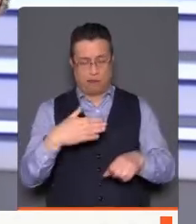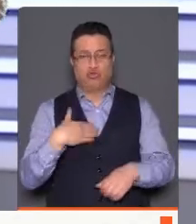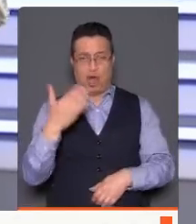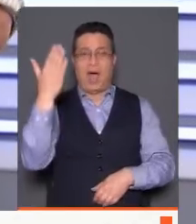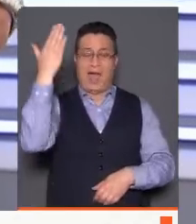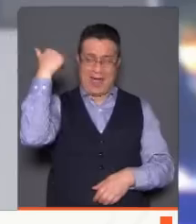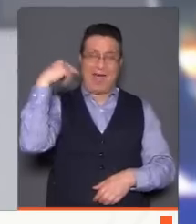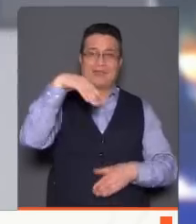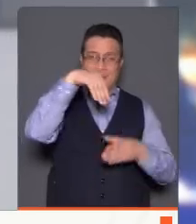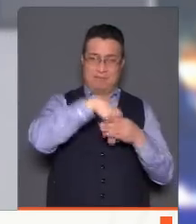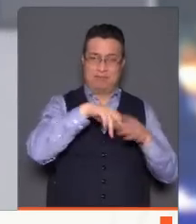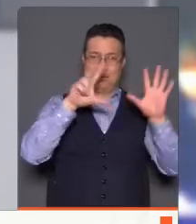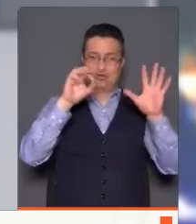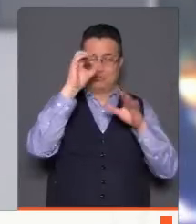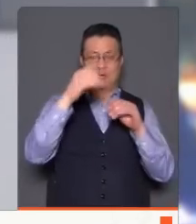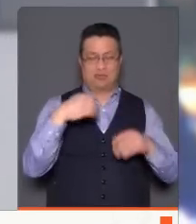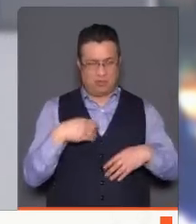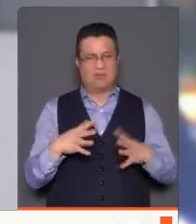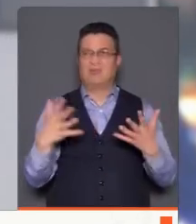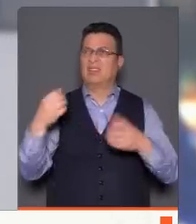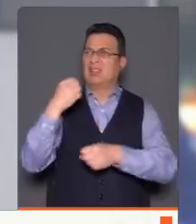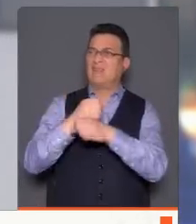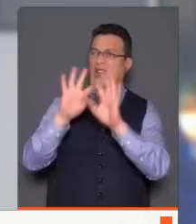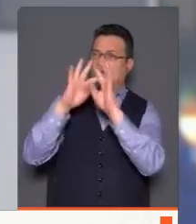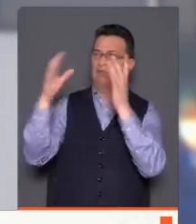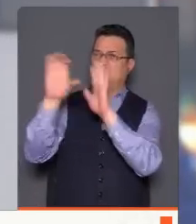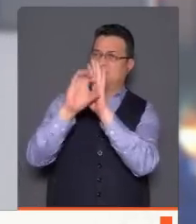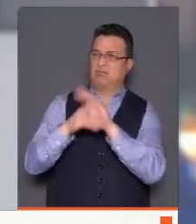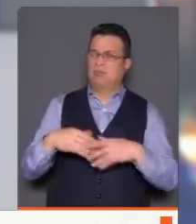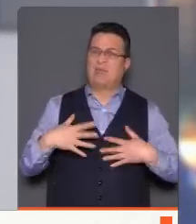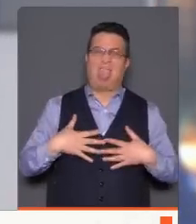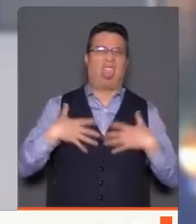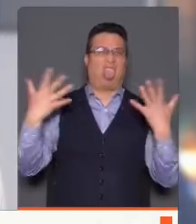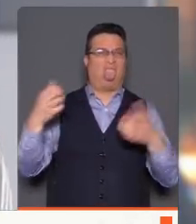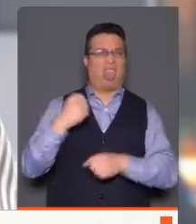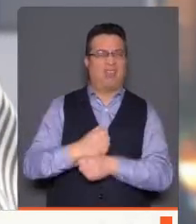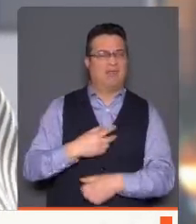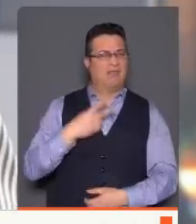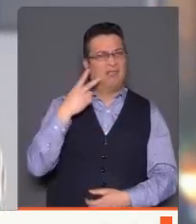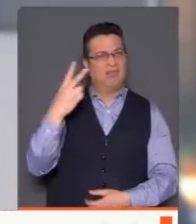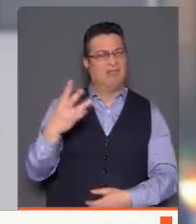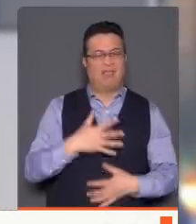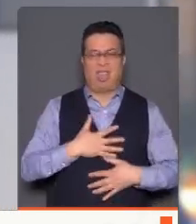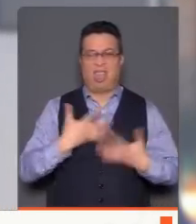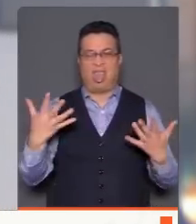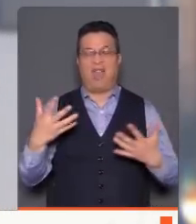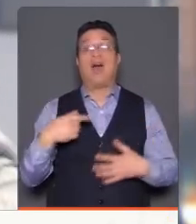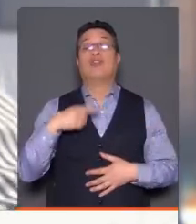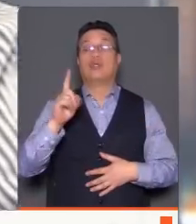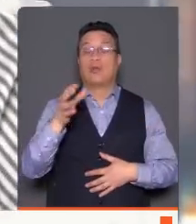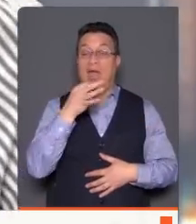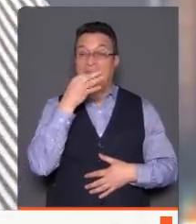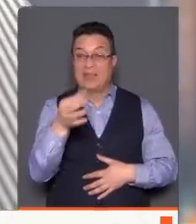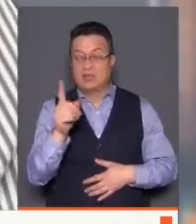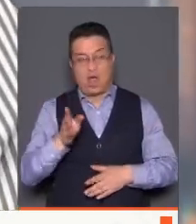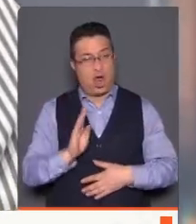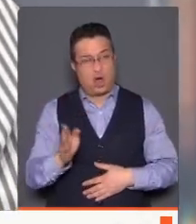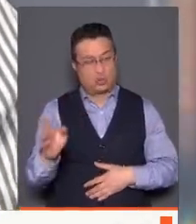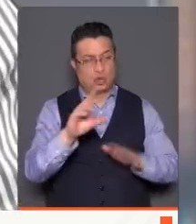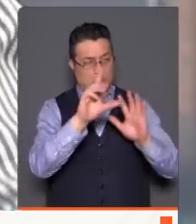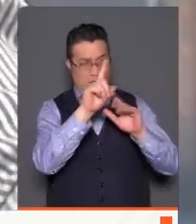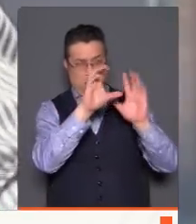siento defraudado con el trabajo que hizo la Convención Constitucional. En el fondo yo no estoy aquí diciendo que tenga que seguir la Constitución del